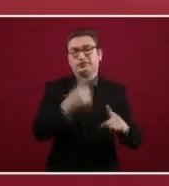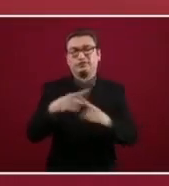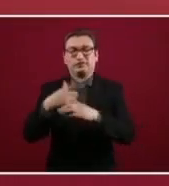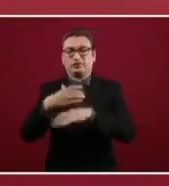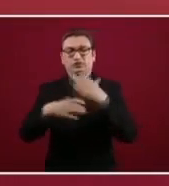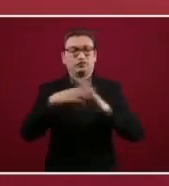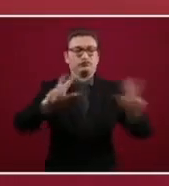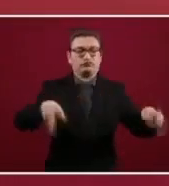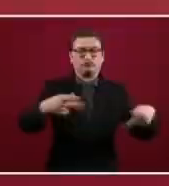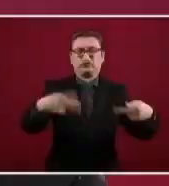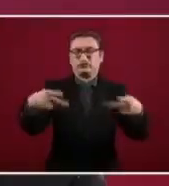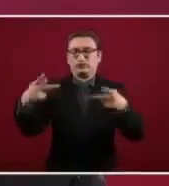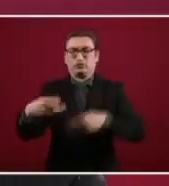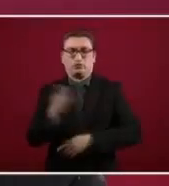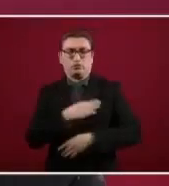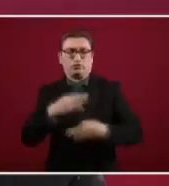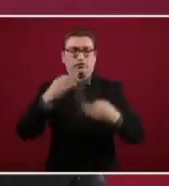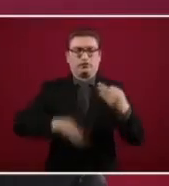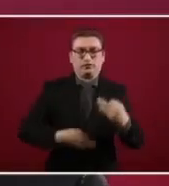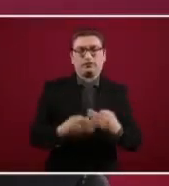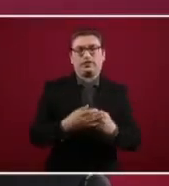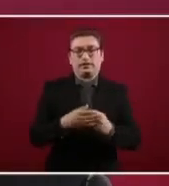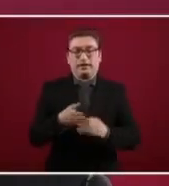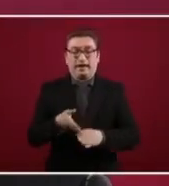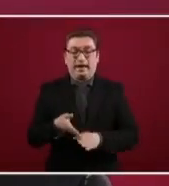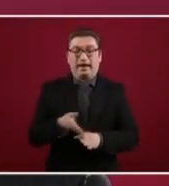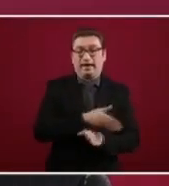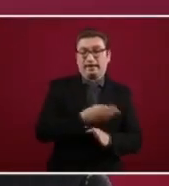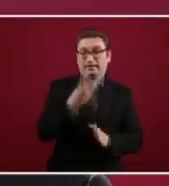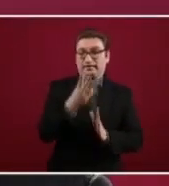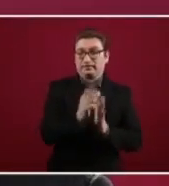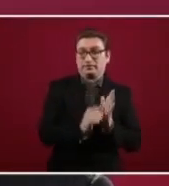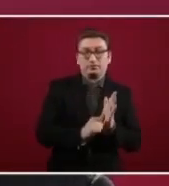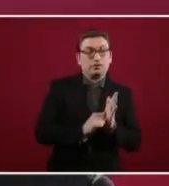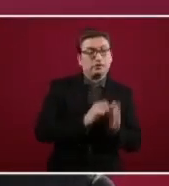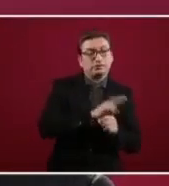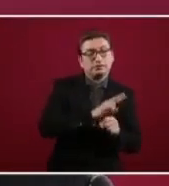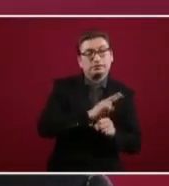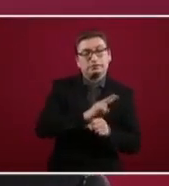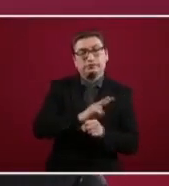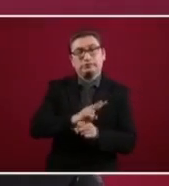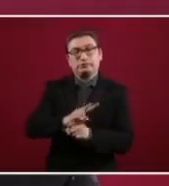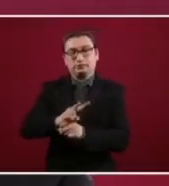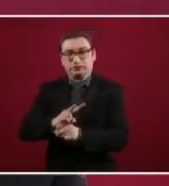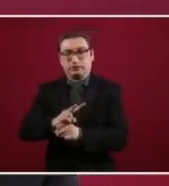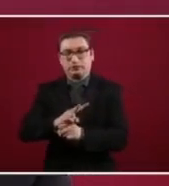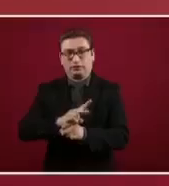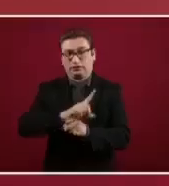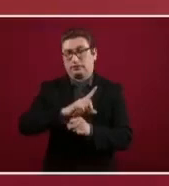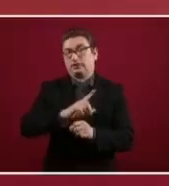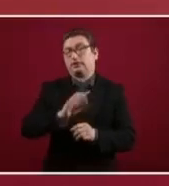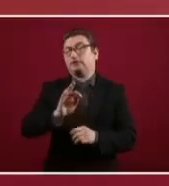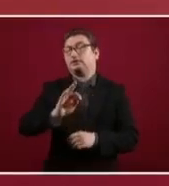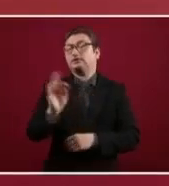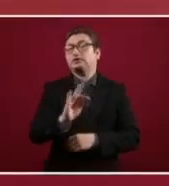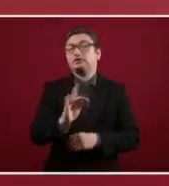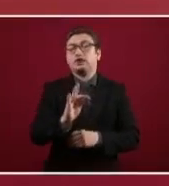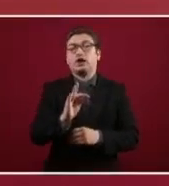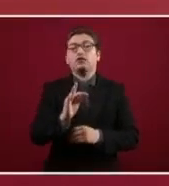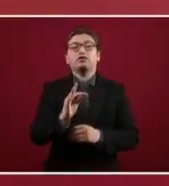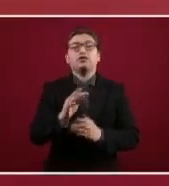el buen fin desde 33 meses de anticipación a efecto de que no se pueda dar el caso de ofertas